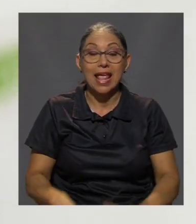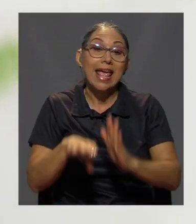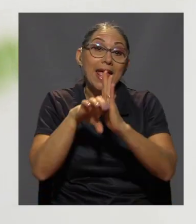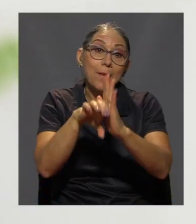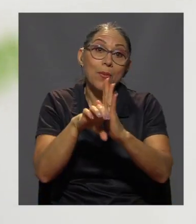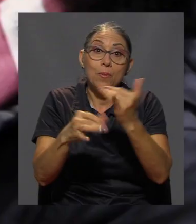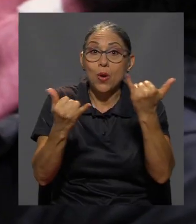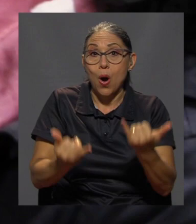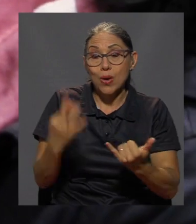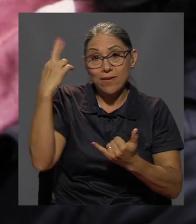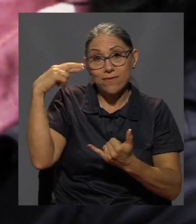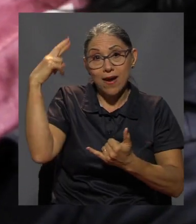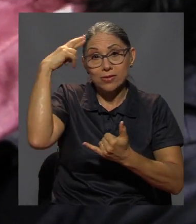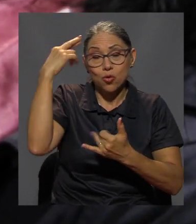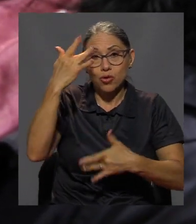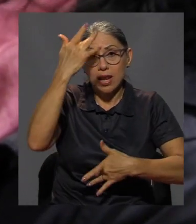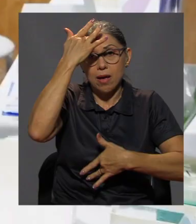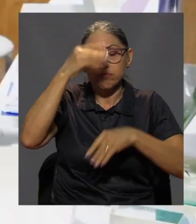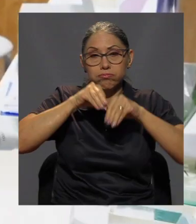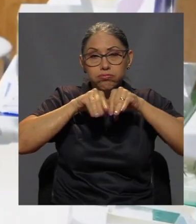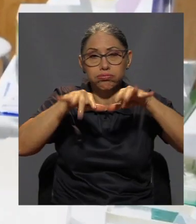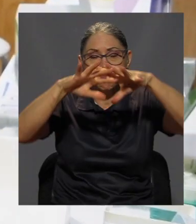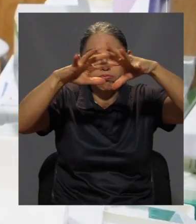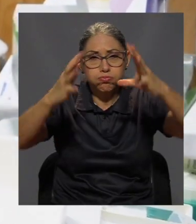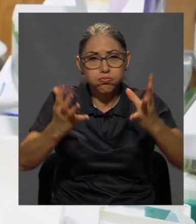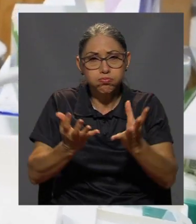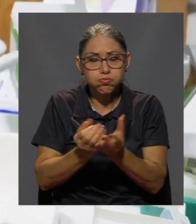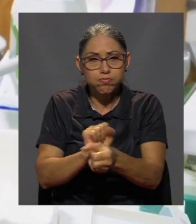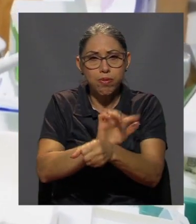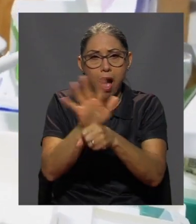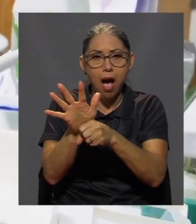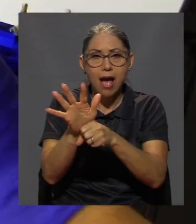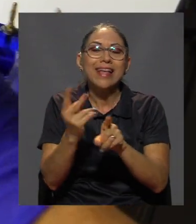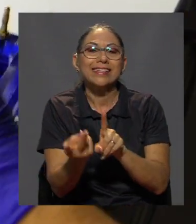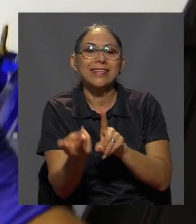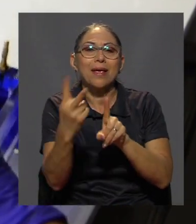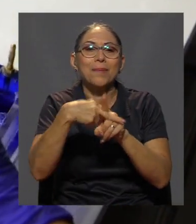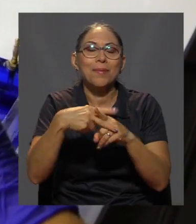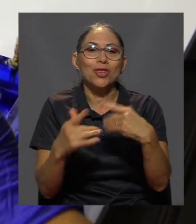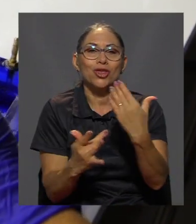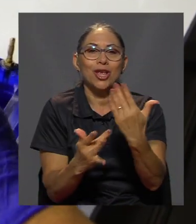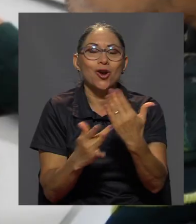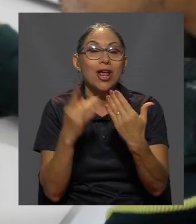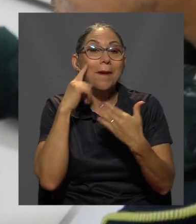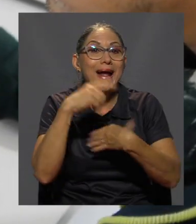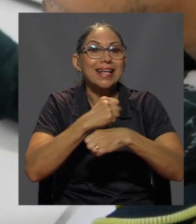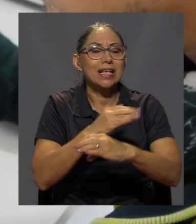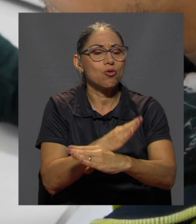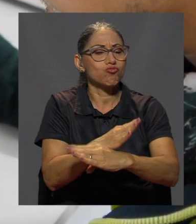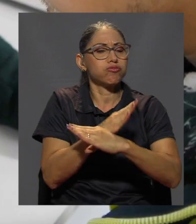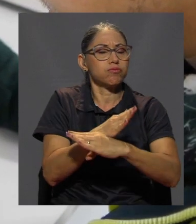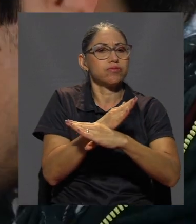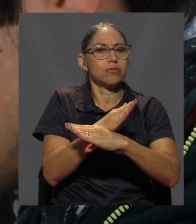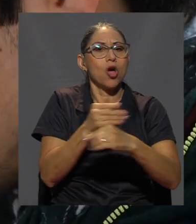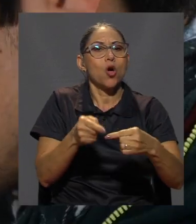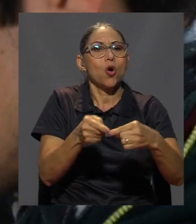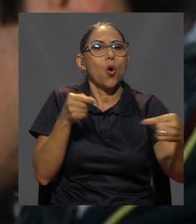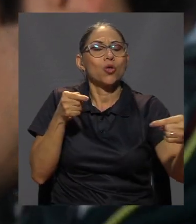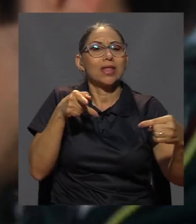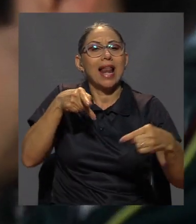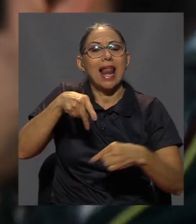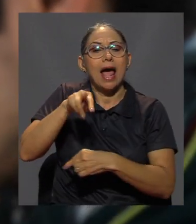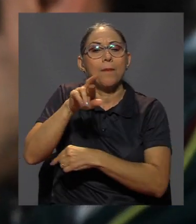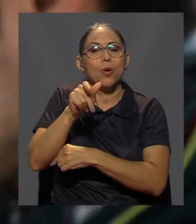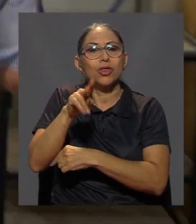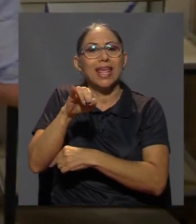caso, por motivos de la pandemia, se implementó la tecnología para producir un anticuerpo contra la